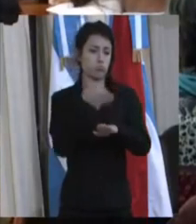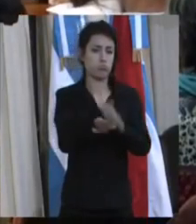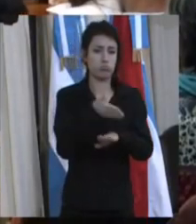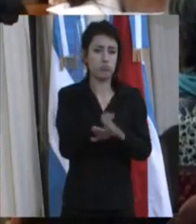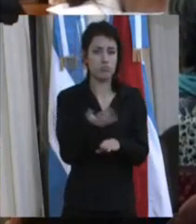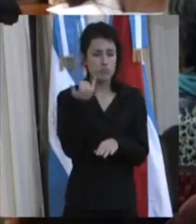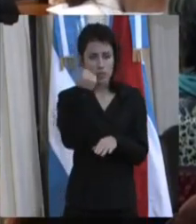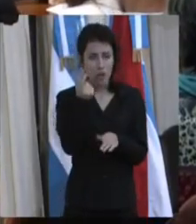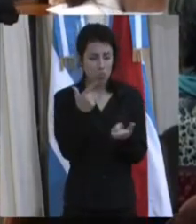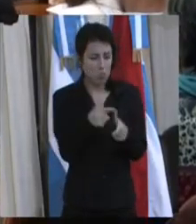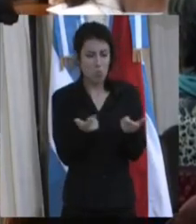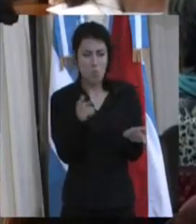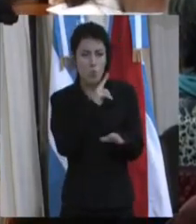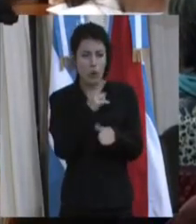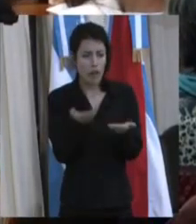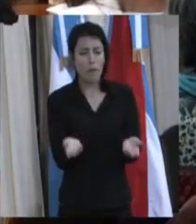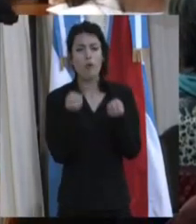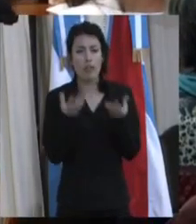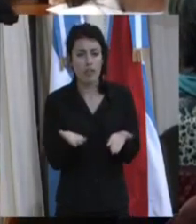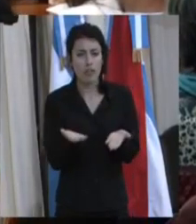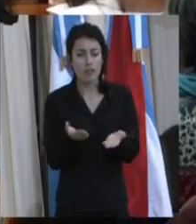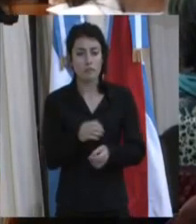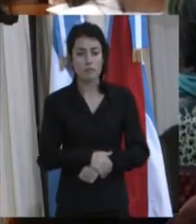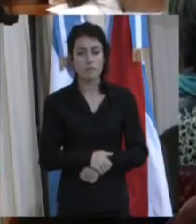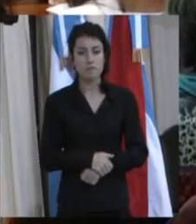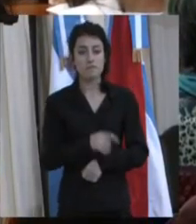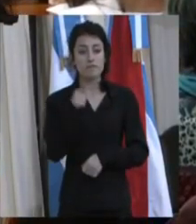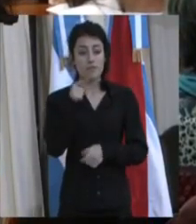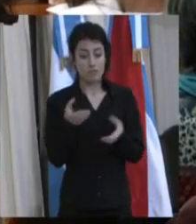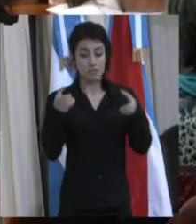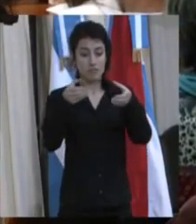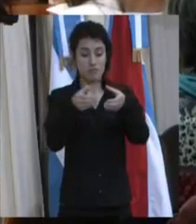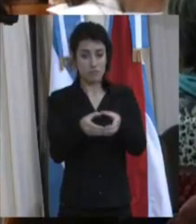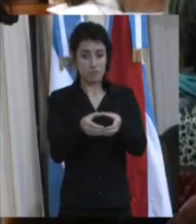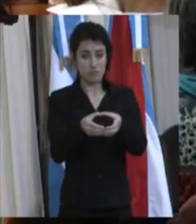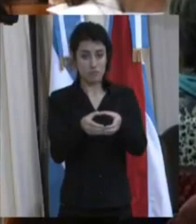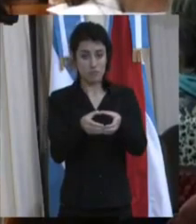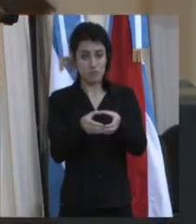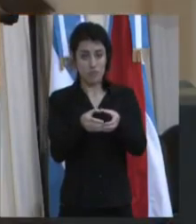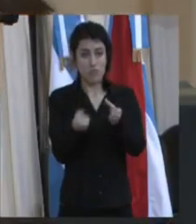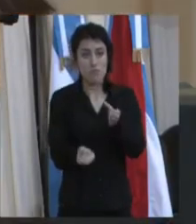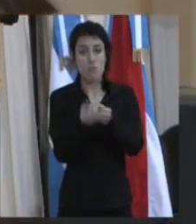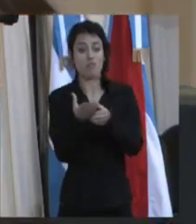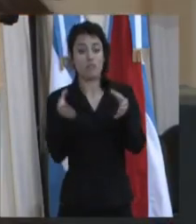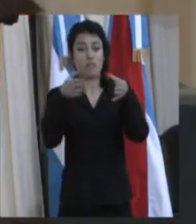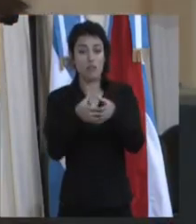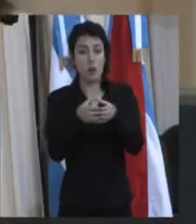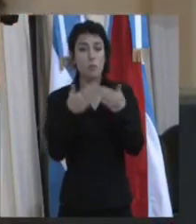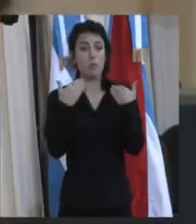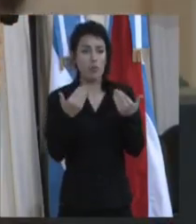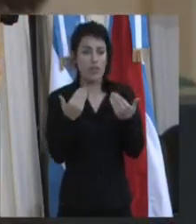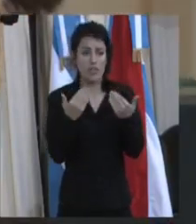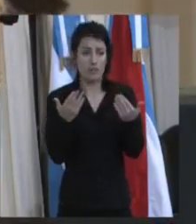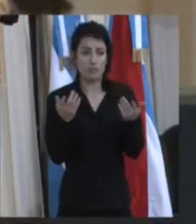ya no cuenta con mujeres? Esta liga, digo, cuando se junta un colectivo, cuando emerge algo, ese colectivo puede ser